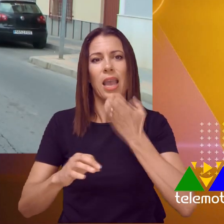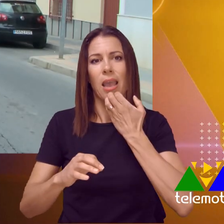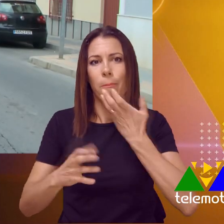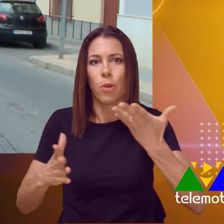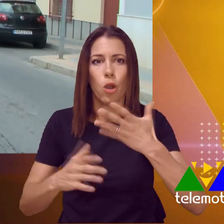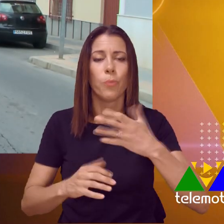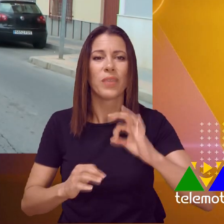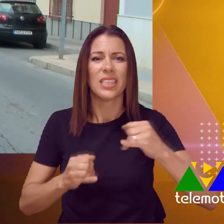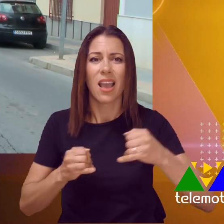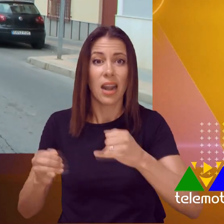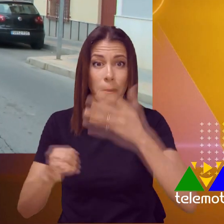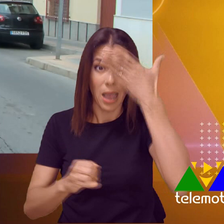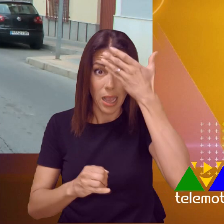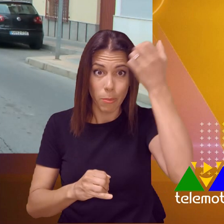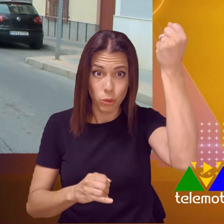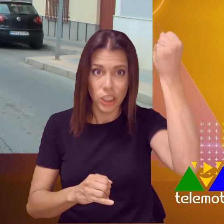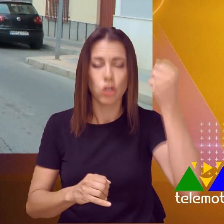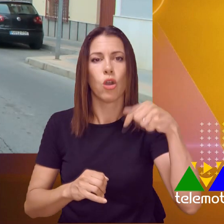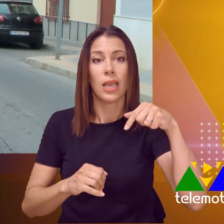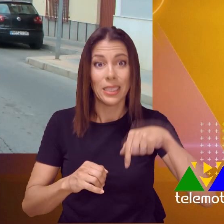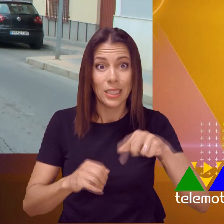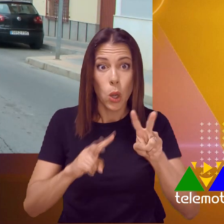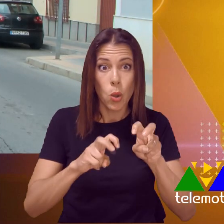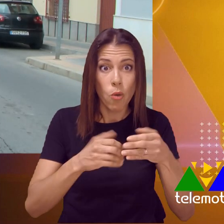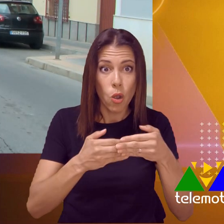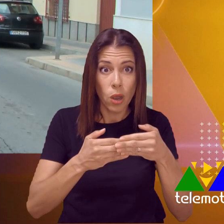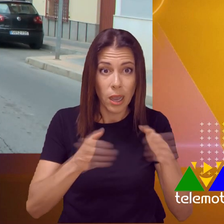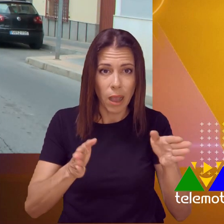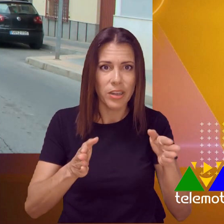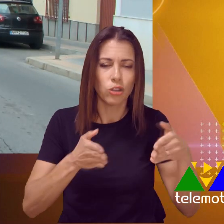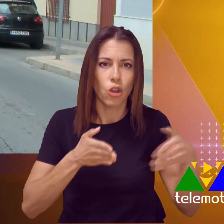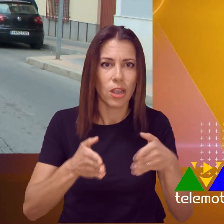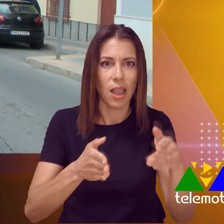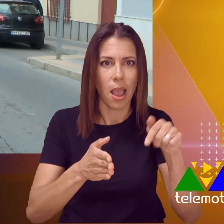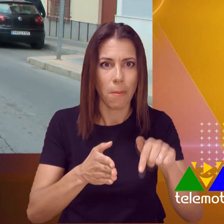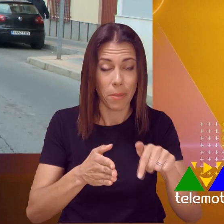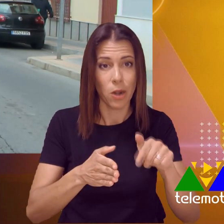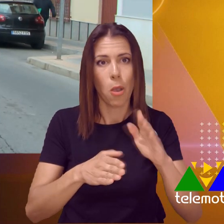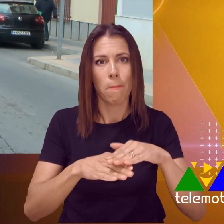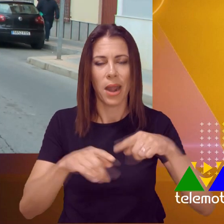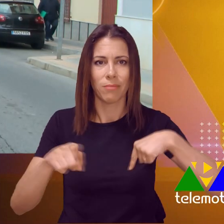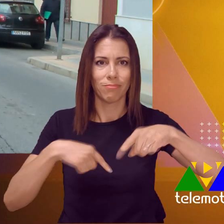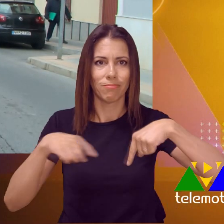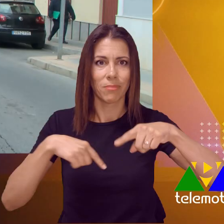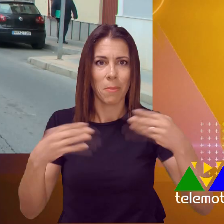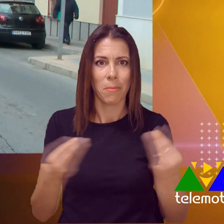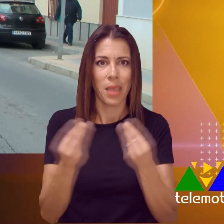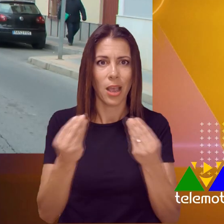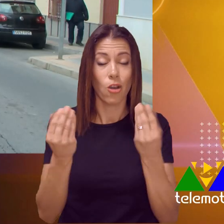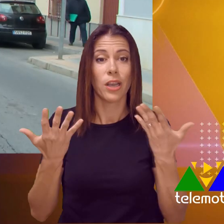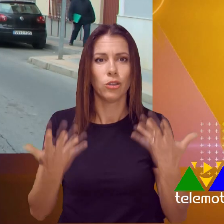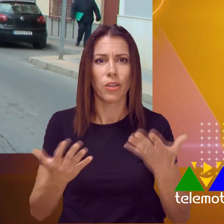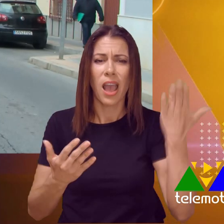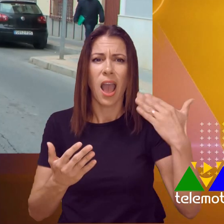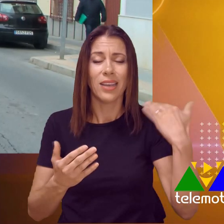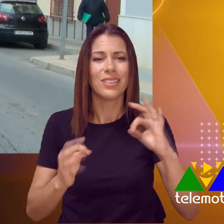toda esa zona de ahí, abrieron este nuevo camino que en principio se llamó el Camino de las